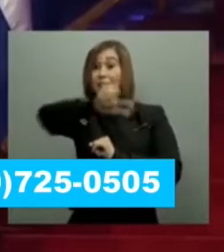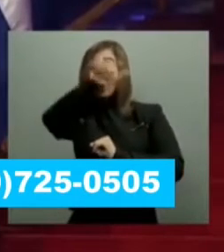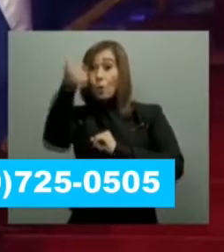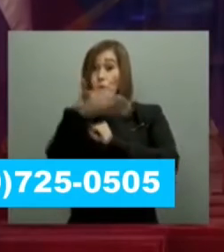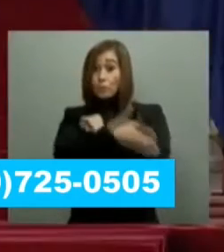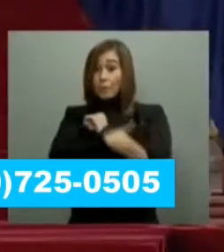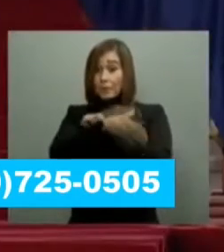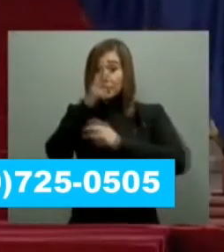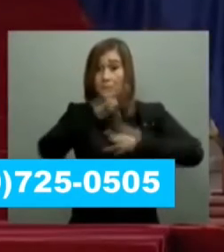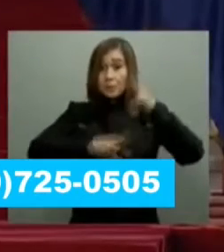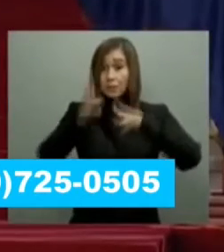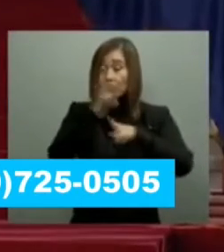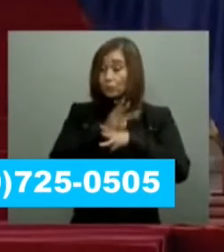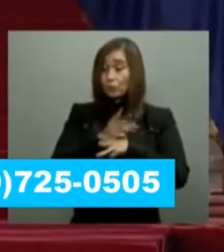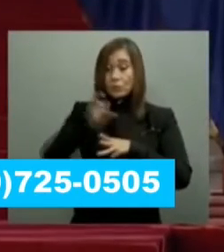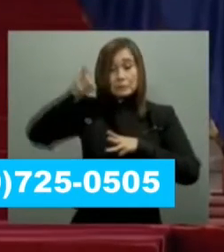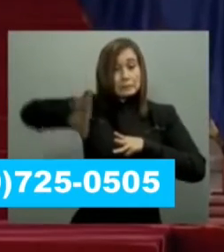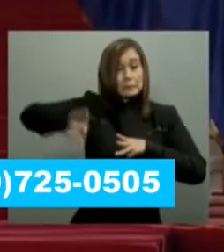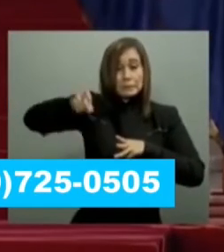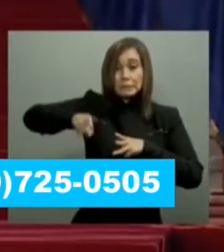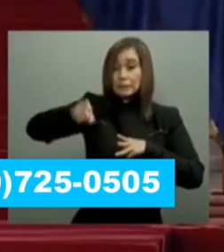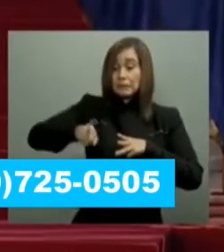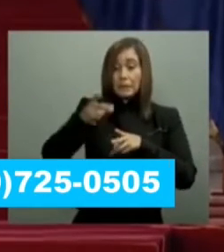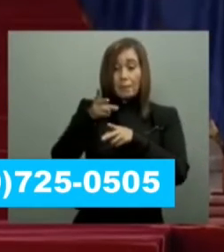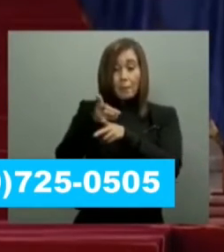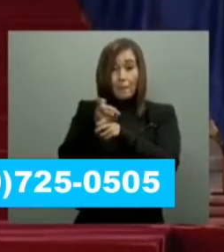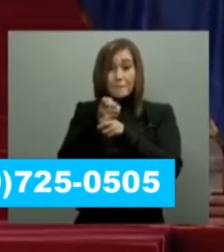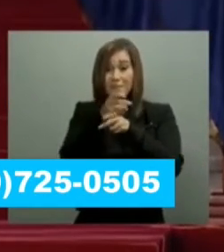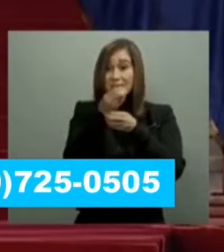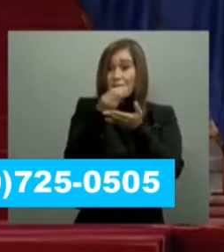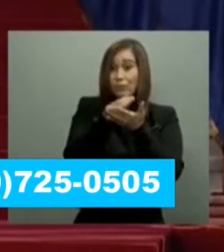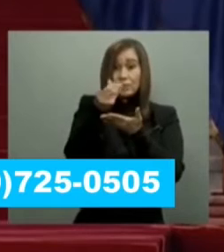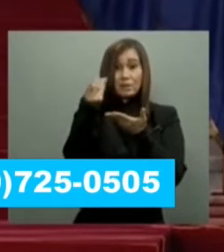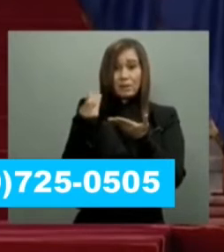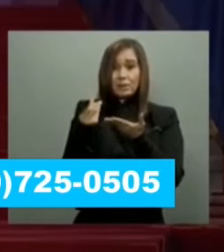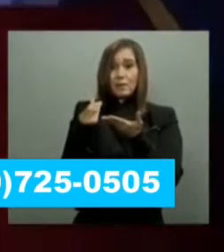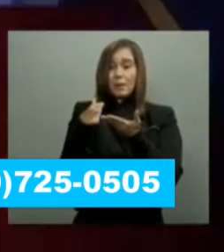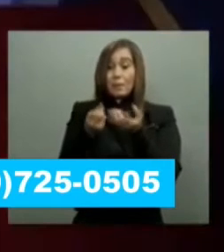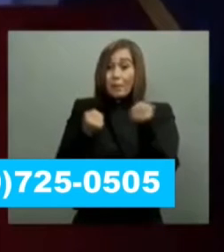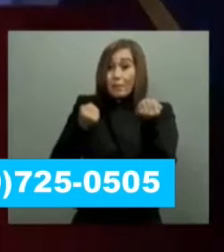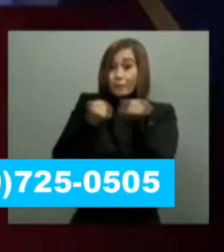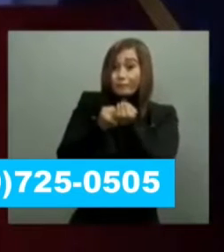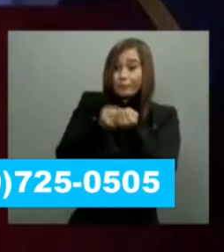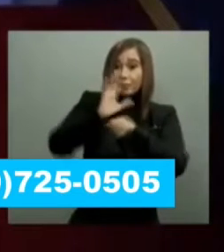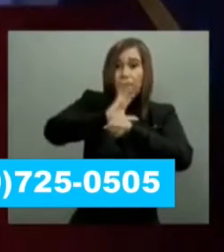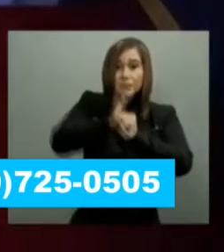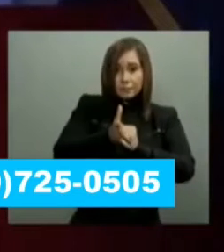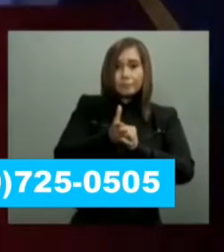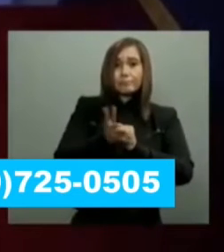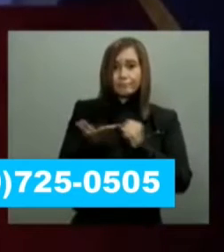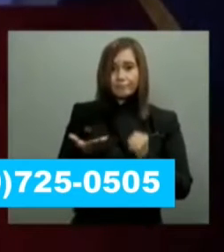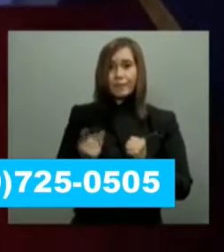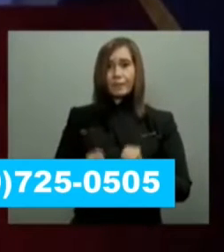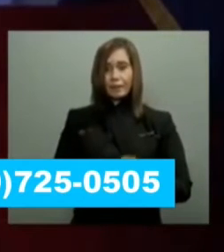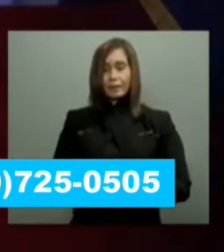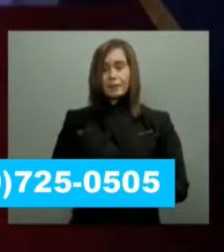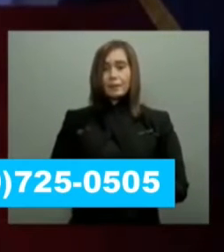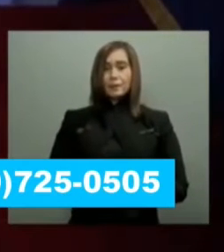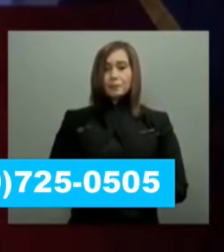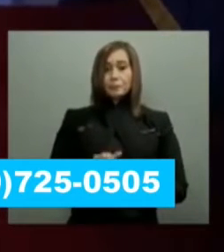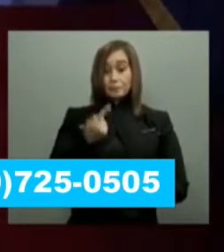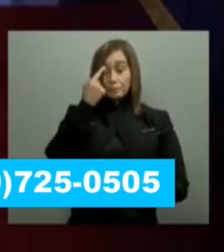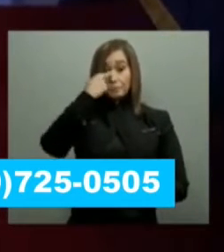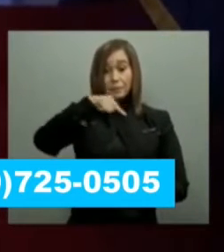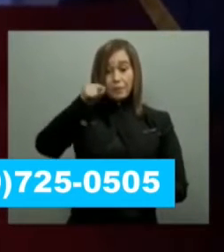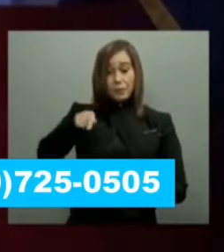el cual es una persona diferente a todos los presidentes que han pasado por este país se ve que está hablando comparaba la